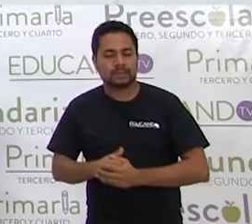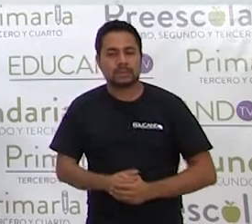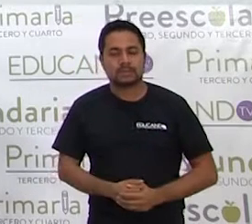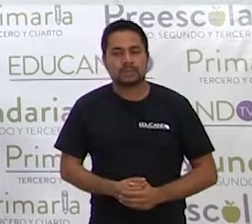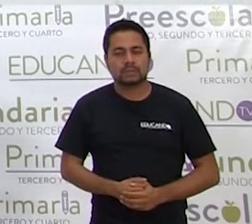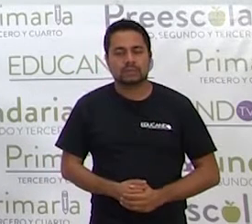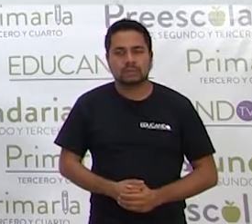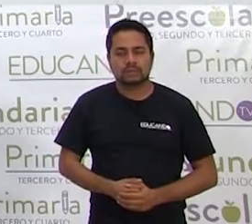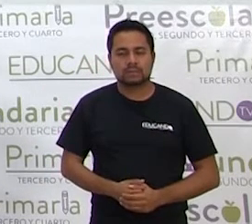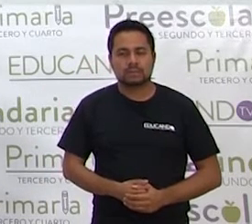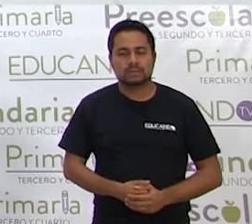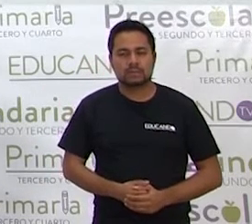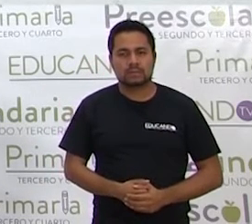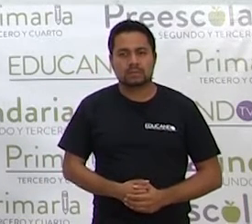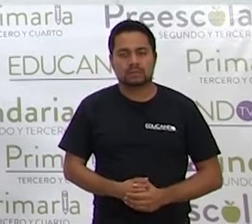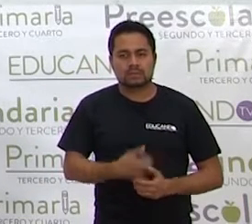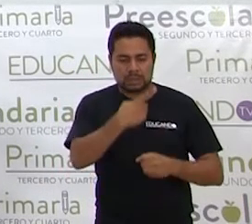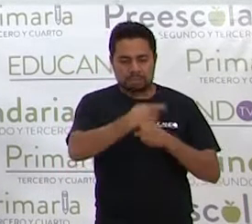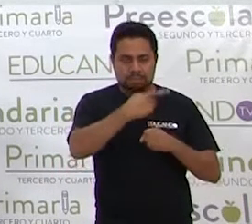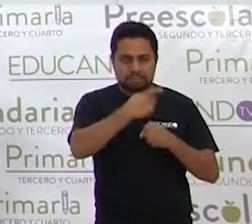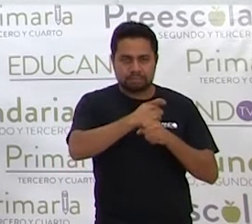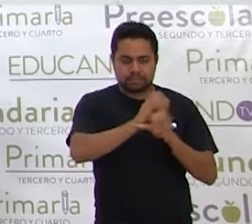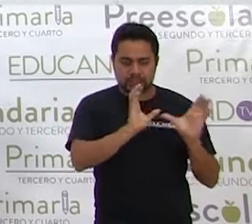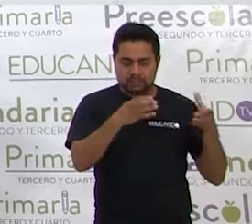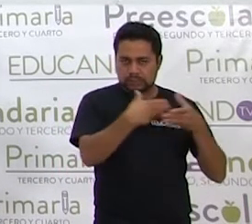primer miembro